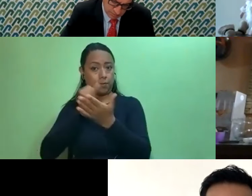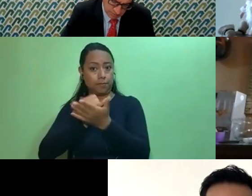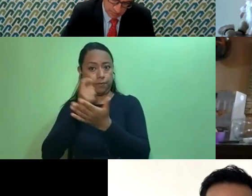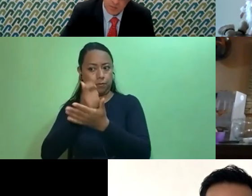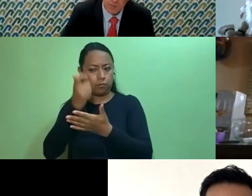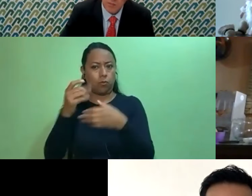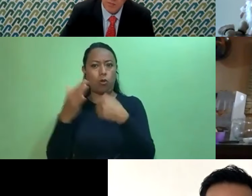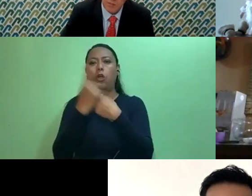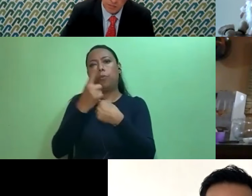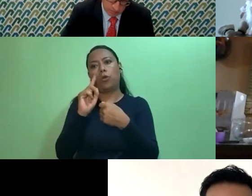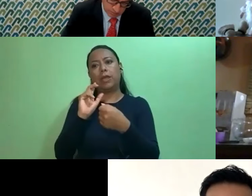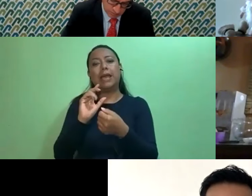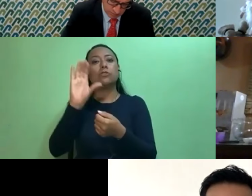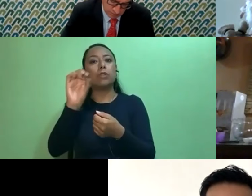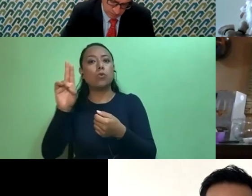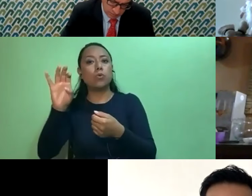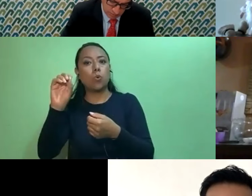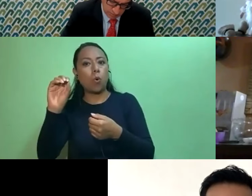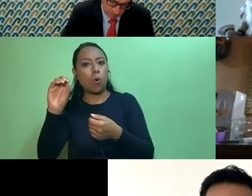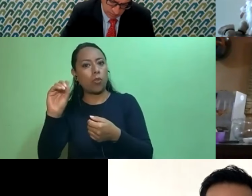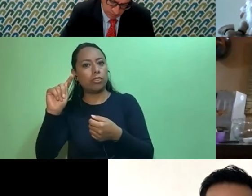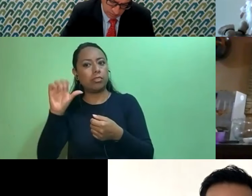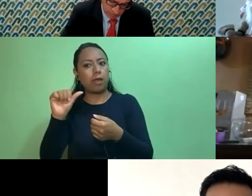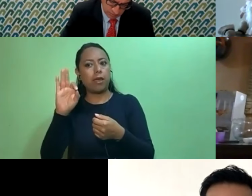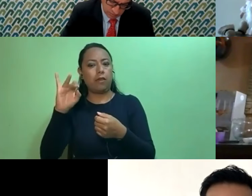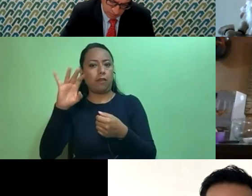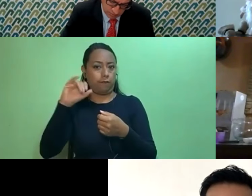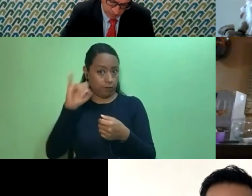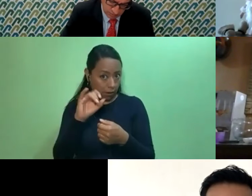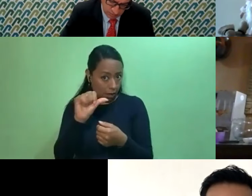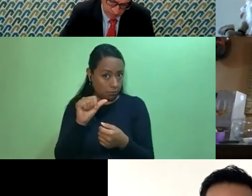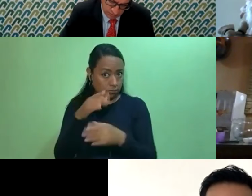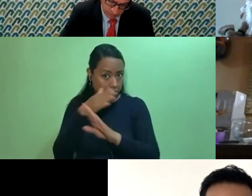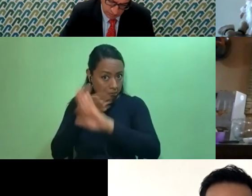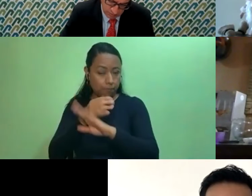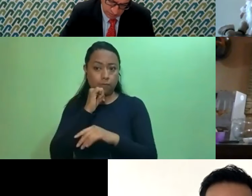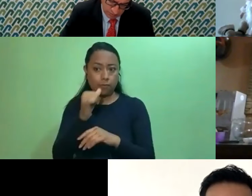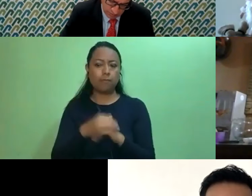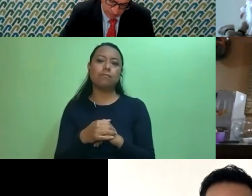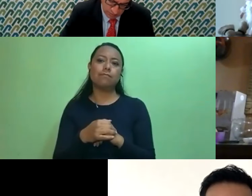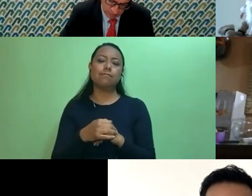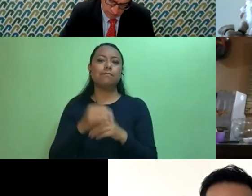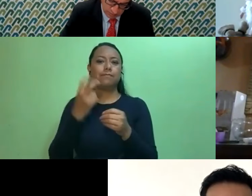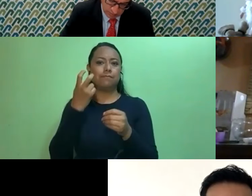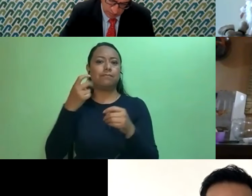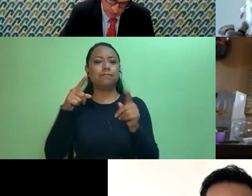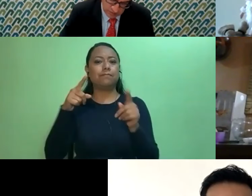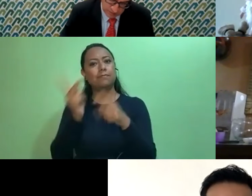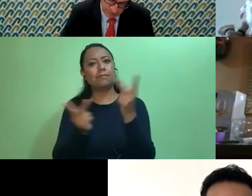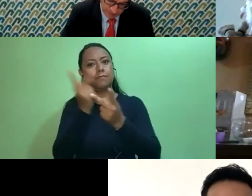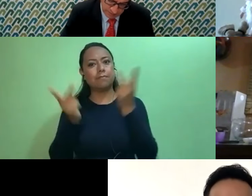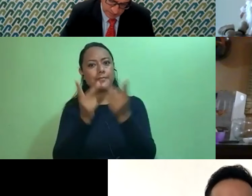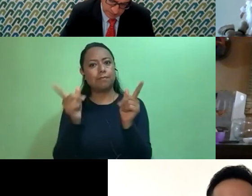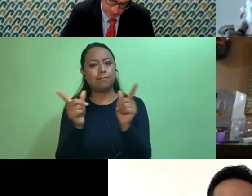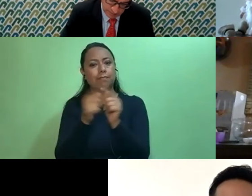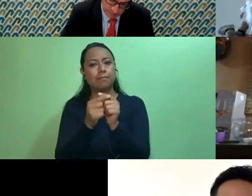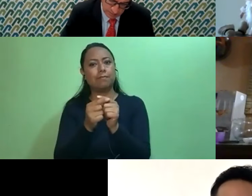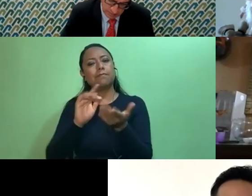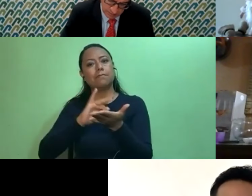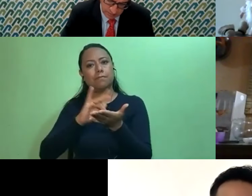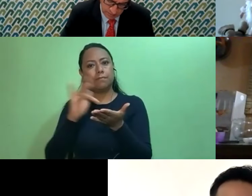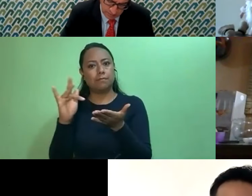fija? Por el momento son mis preguntas y le agradezco sus amables respuestas. Es cuanto, diputada presidenta.